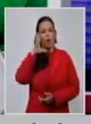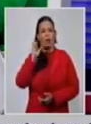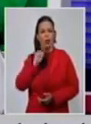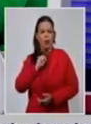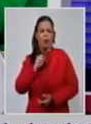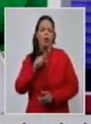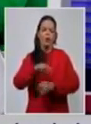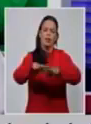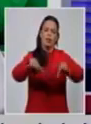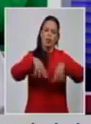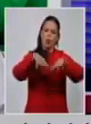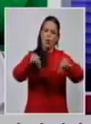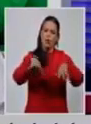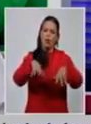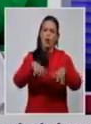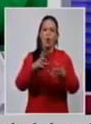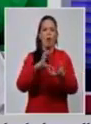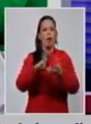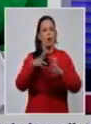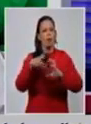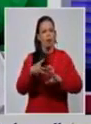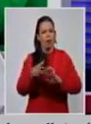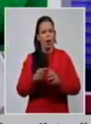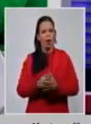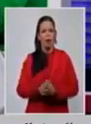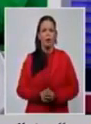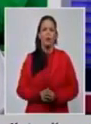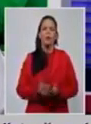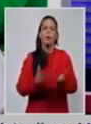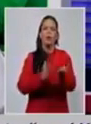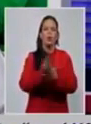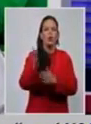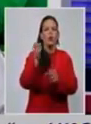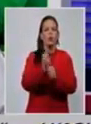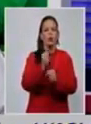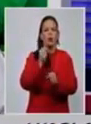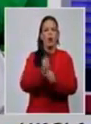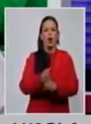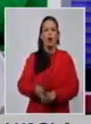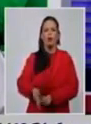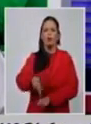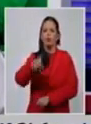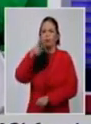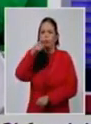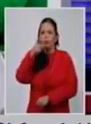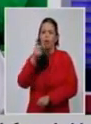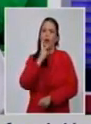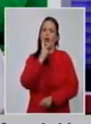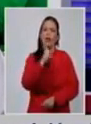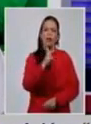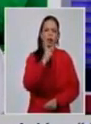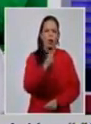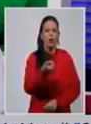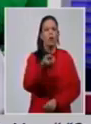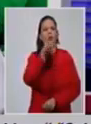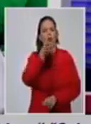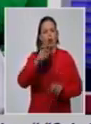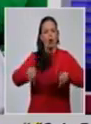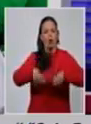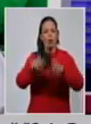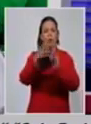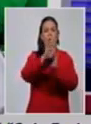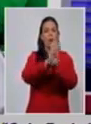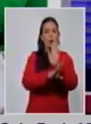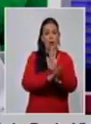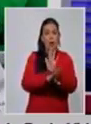una situación compleja en la cual se trabaja, que vamos a lograr el control con el cumplimiento y con las